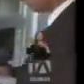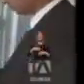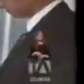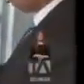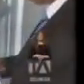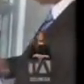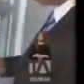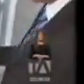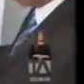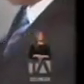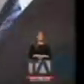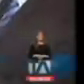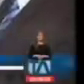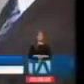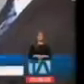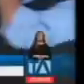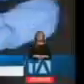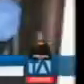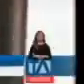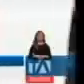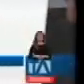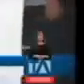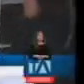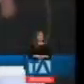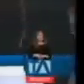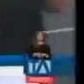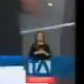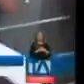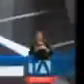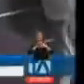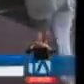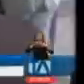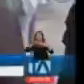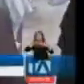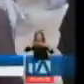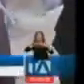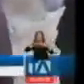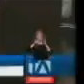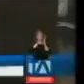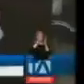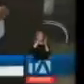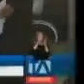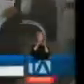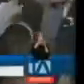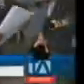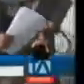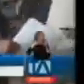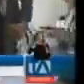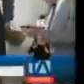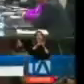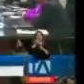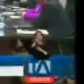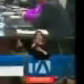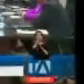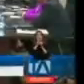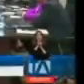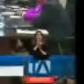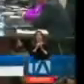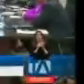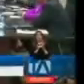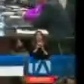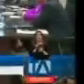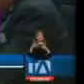las 3 impugnaciones que tiene en su contra Benavides, que es el segundo mejor puntuado del concurso y que viene